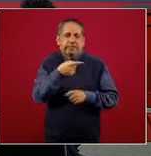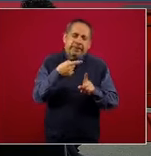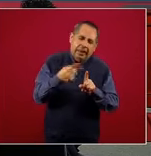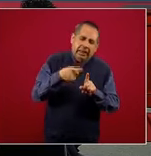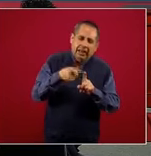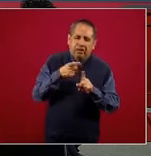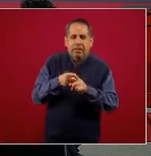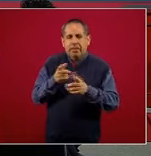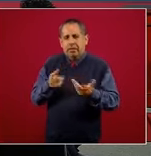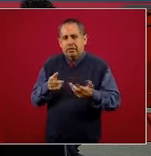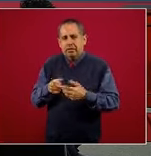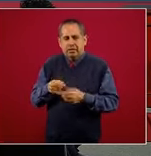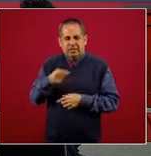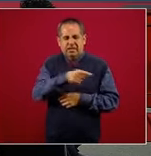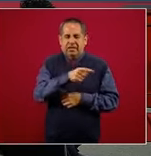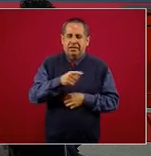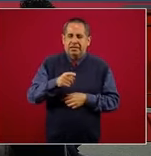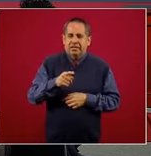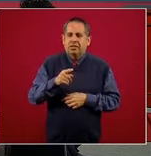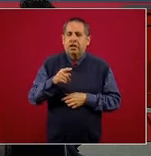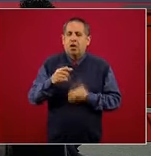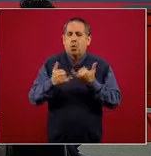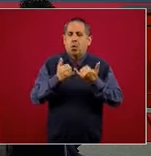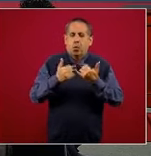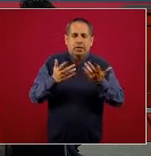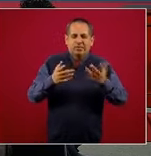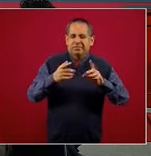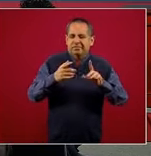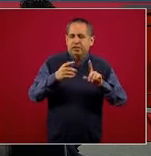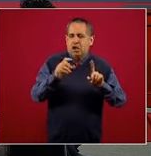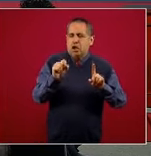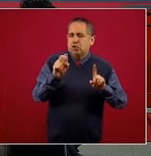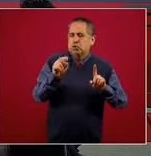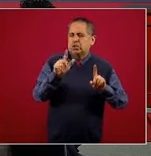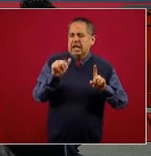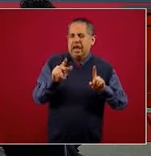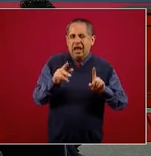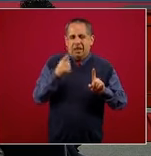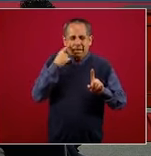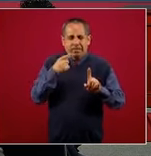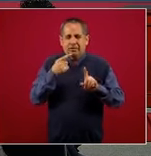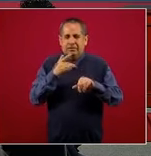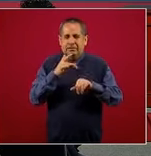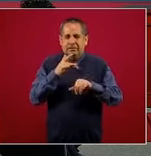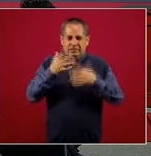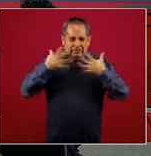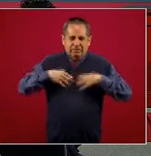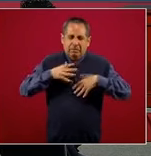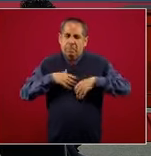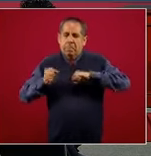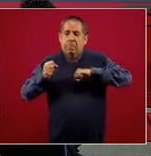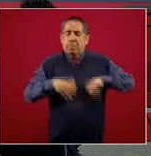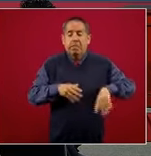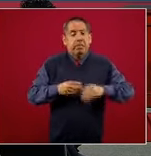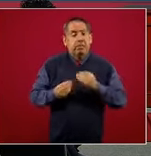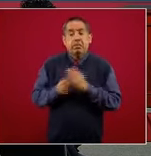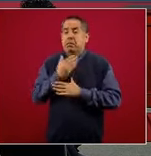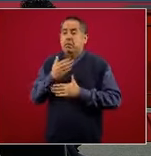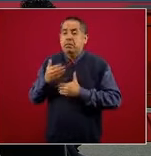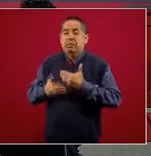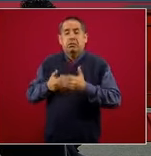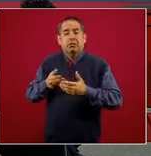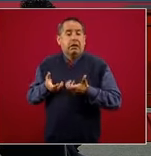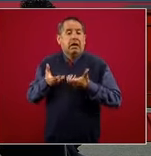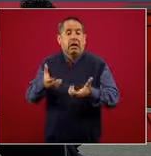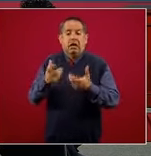caricaturas en donde sale Susana a distancia, sin traje, dejándolo tirado en la basura y yendo a